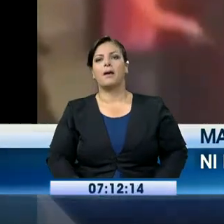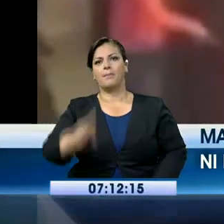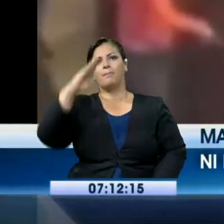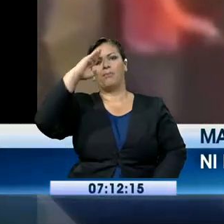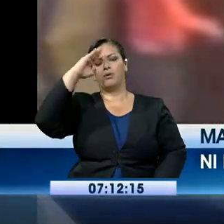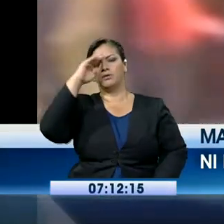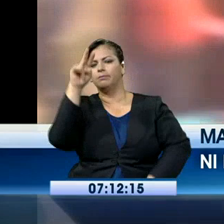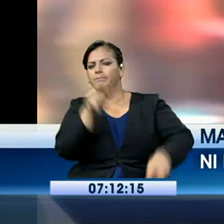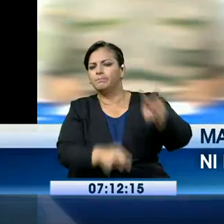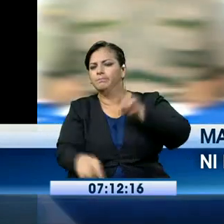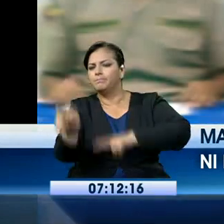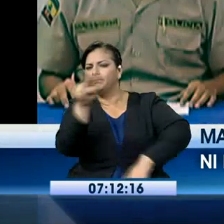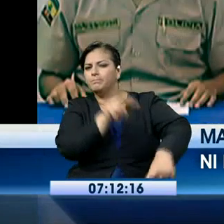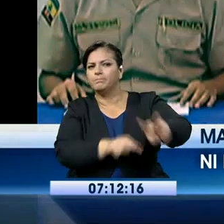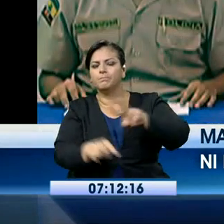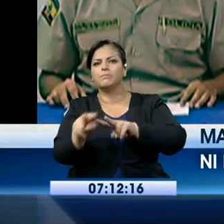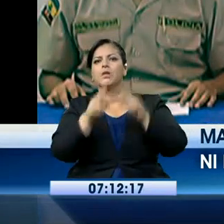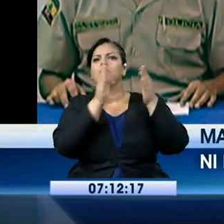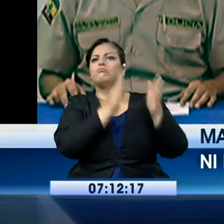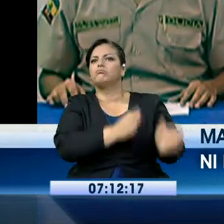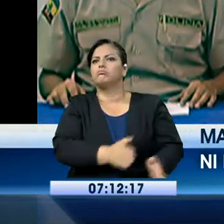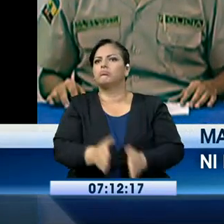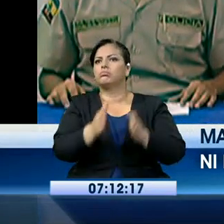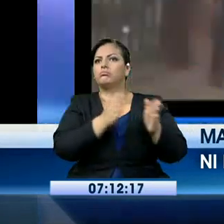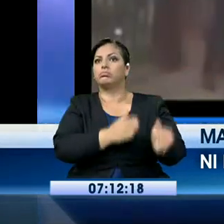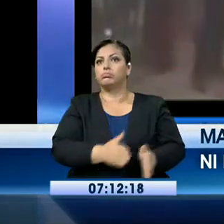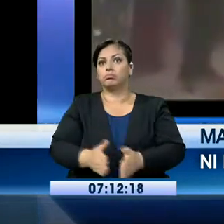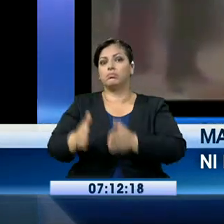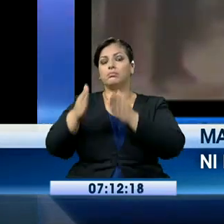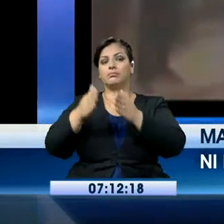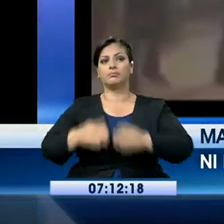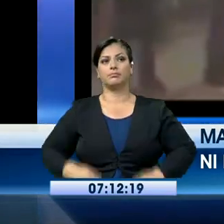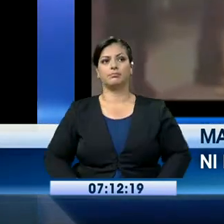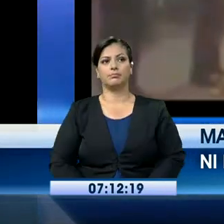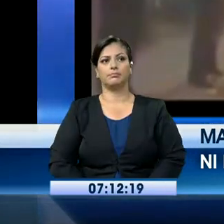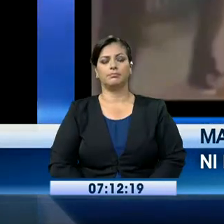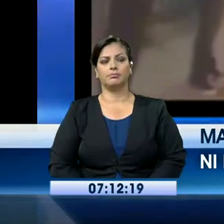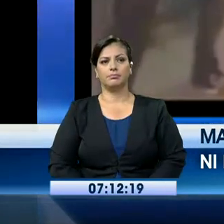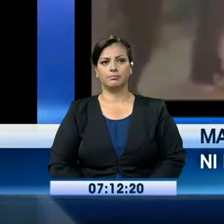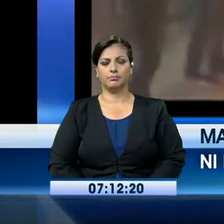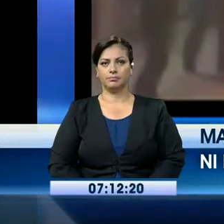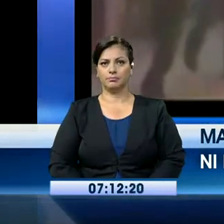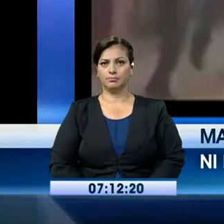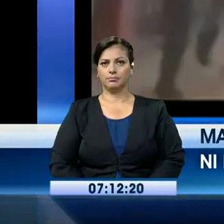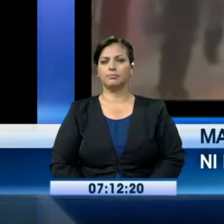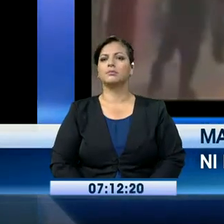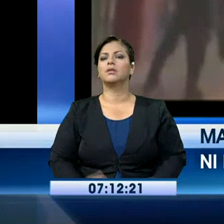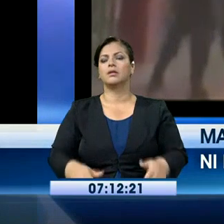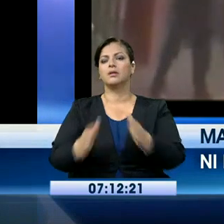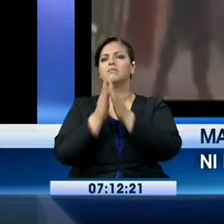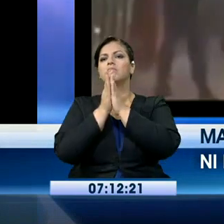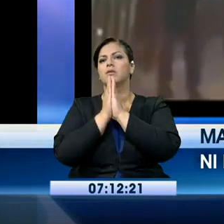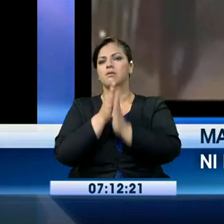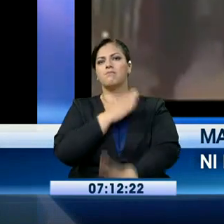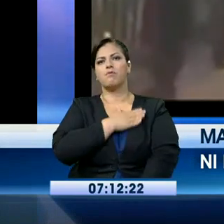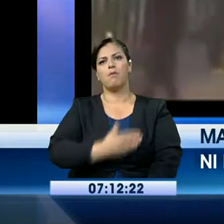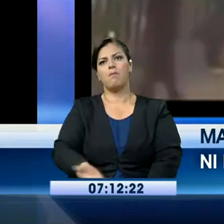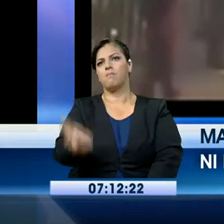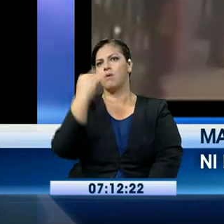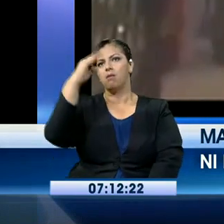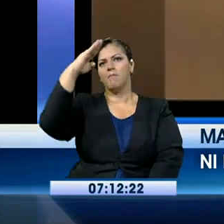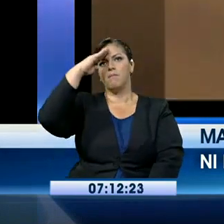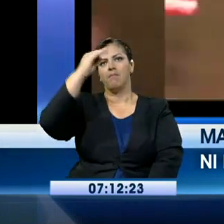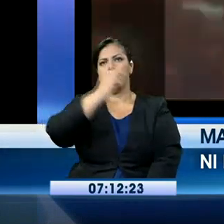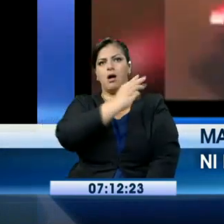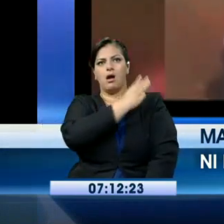Simón Bolívar provocó una secuela de anuncios. El pedido de salir con más fuerza, con